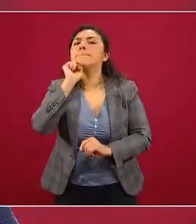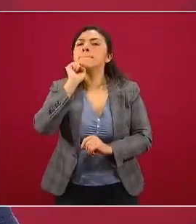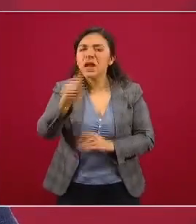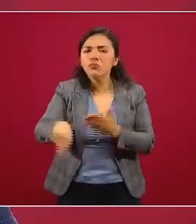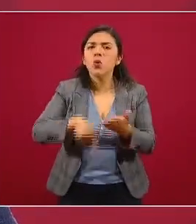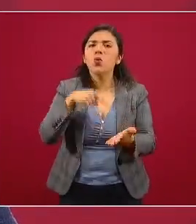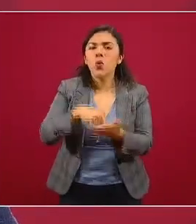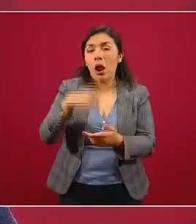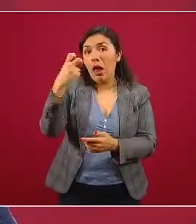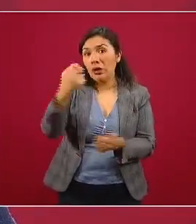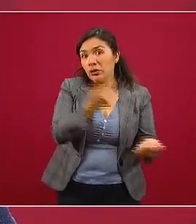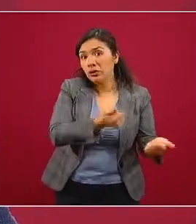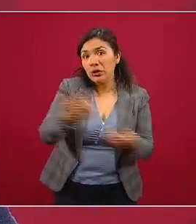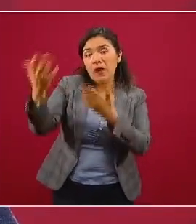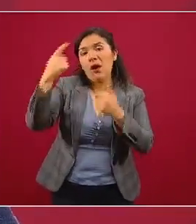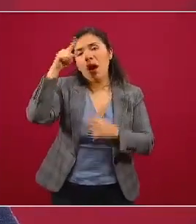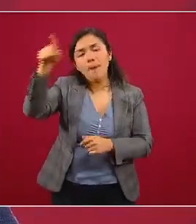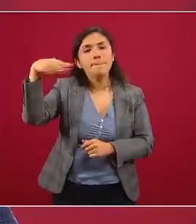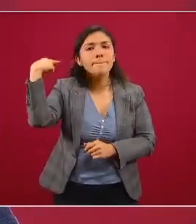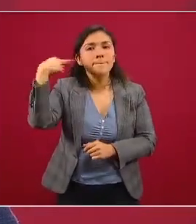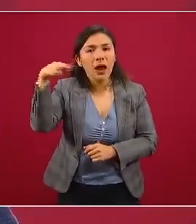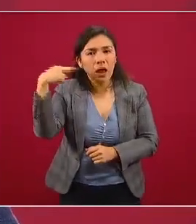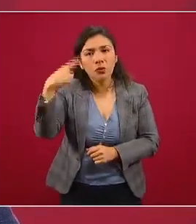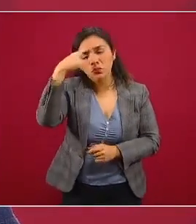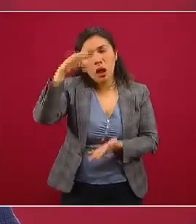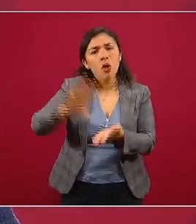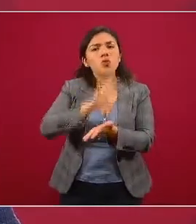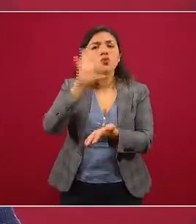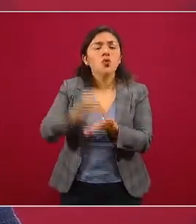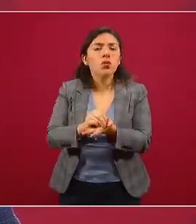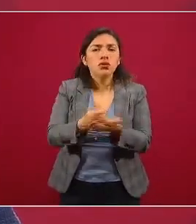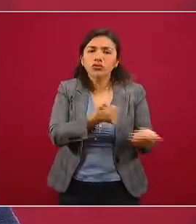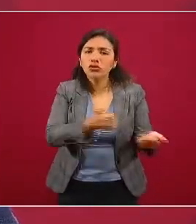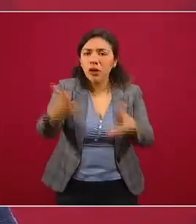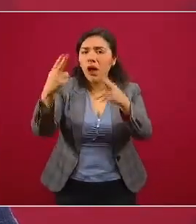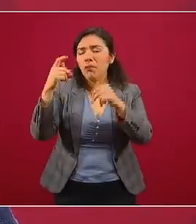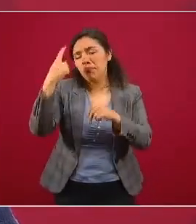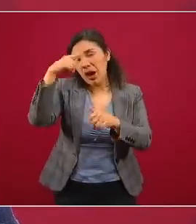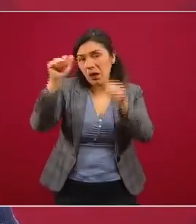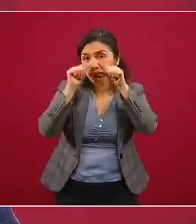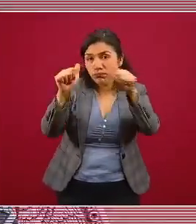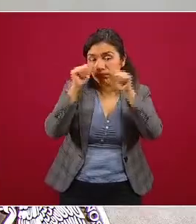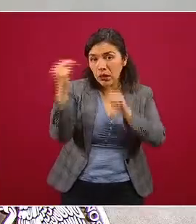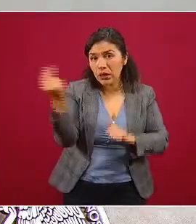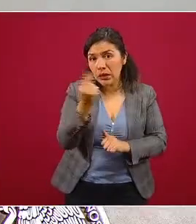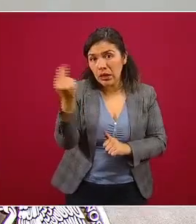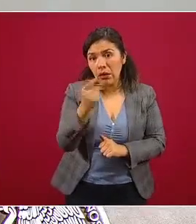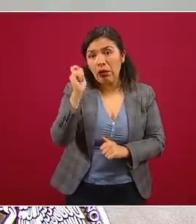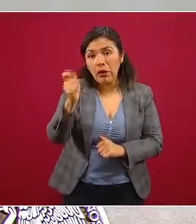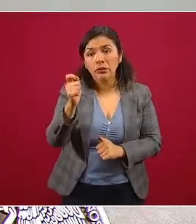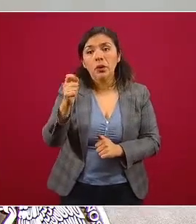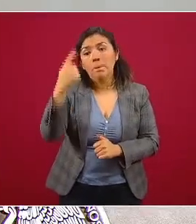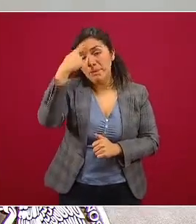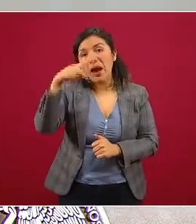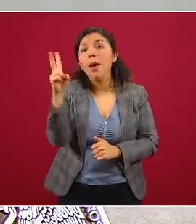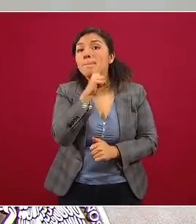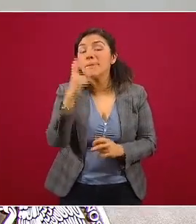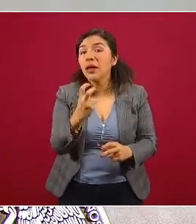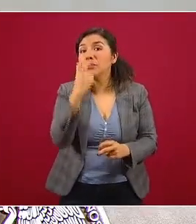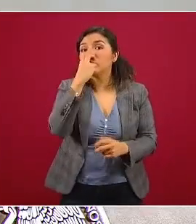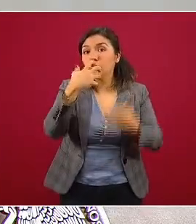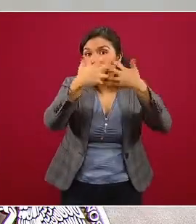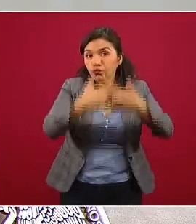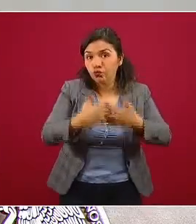lugares, para poder en Veracruz completar las necesidades. Esto es nada más en el punto de ventiladores y ahí